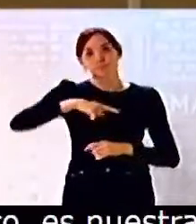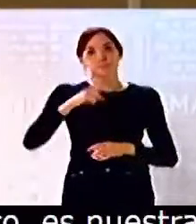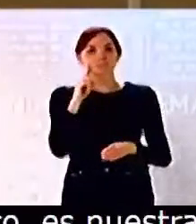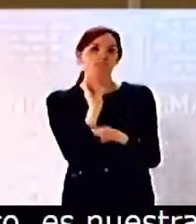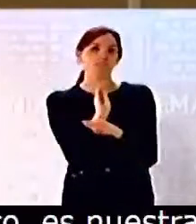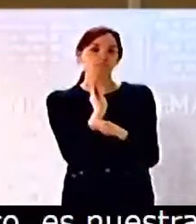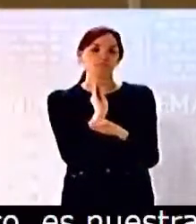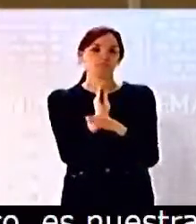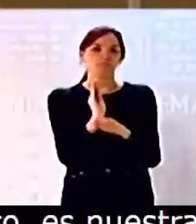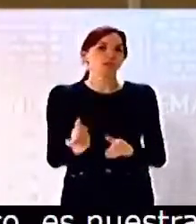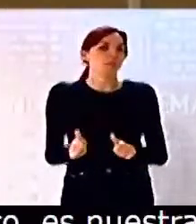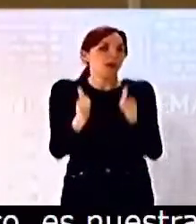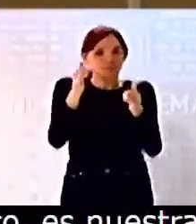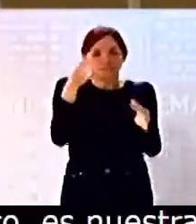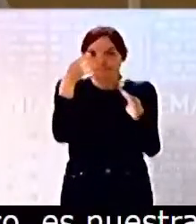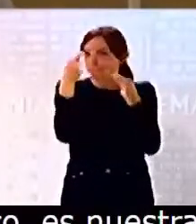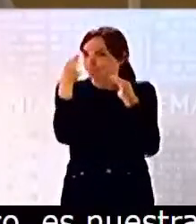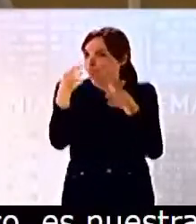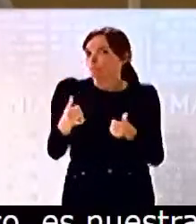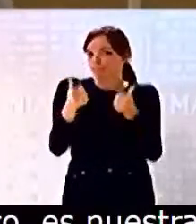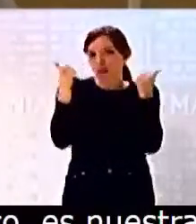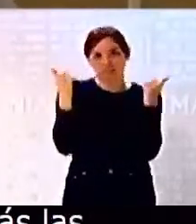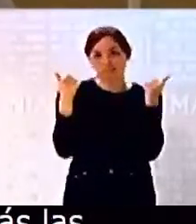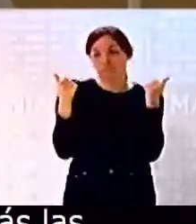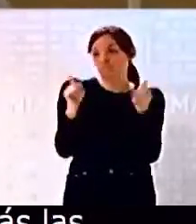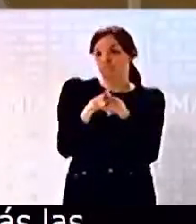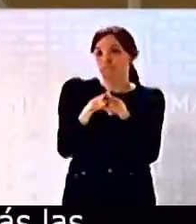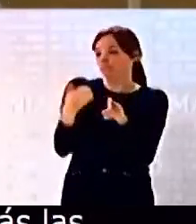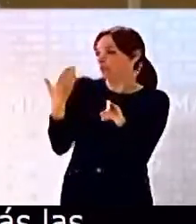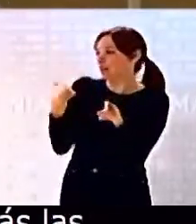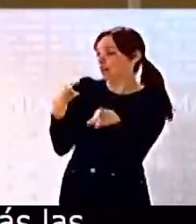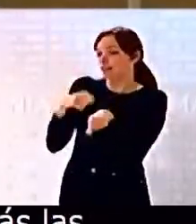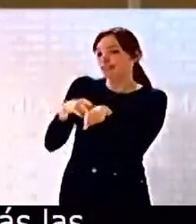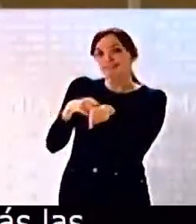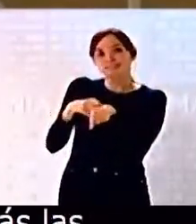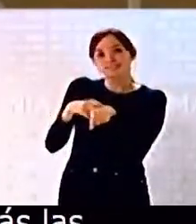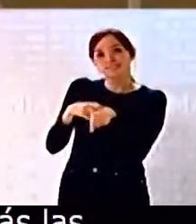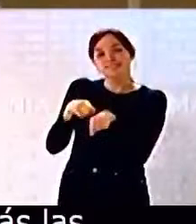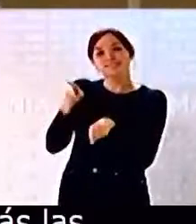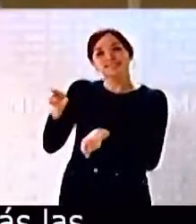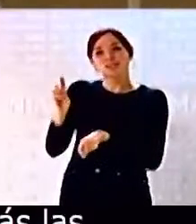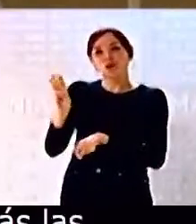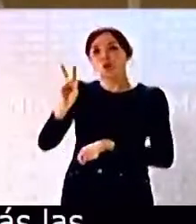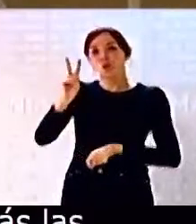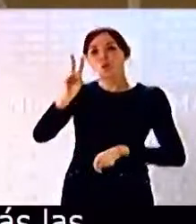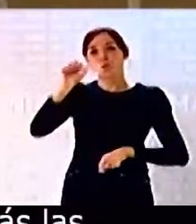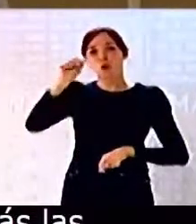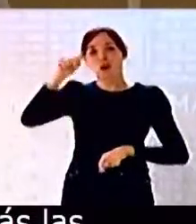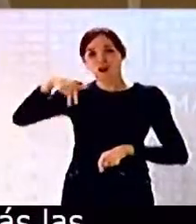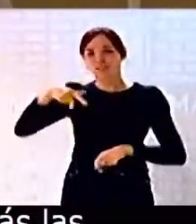mucho más las precauciones que lo veníamos haciendo con la variante de Wuhan.